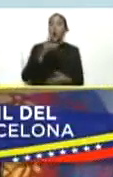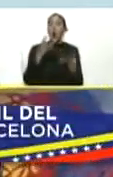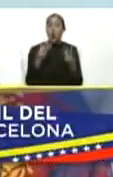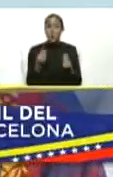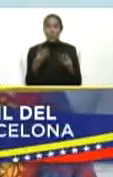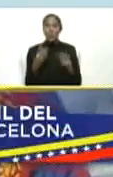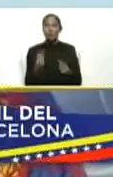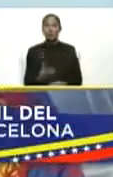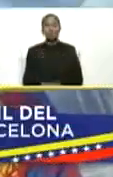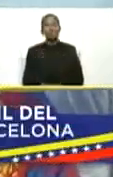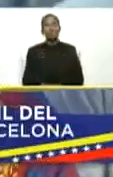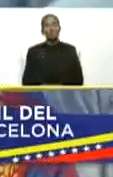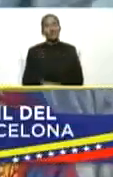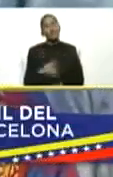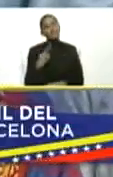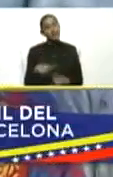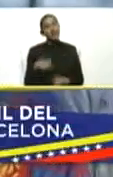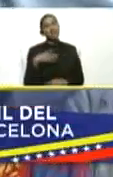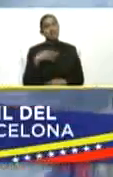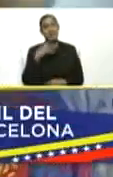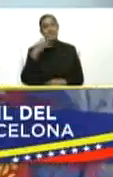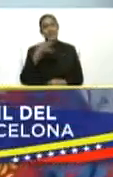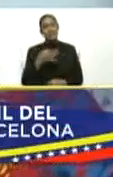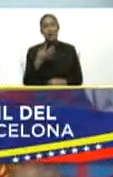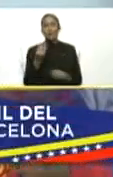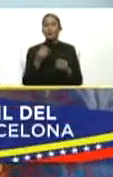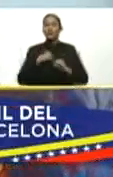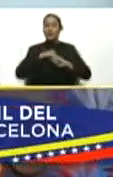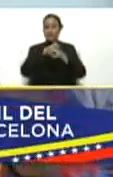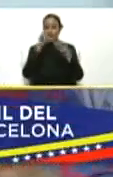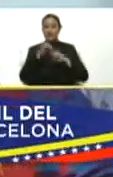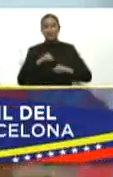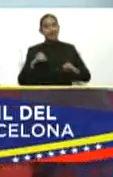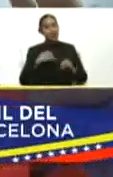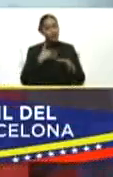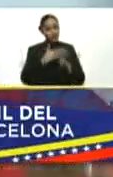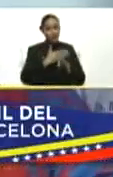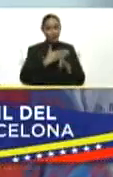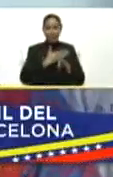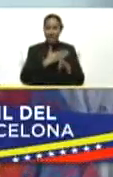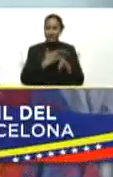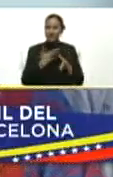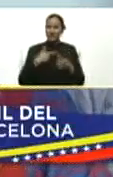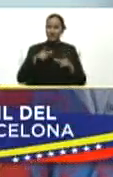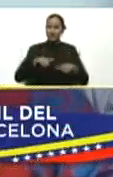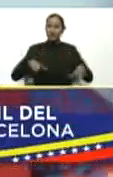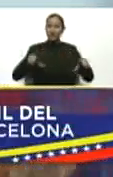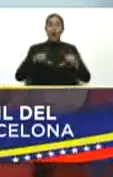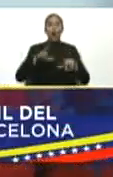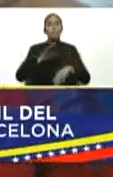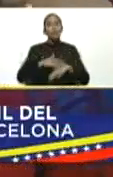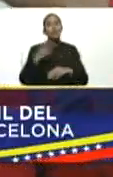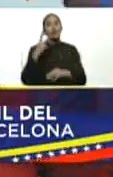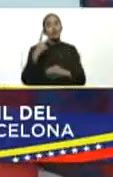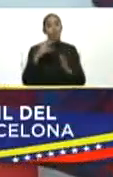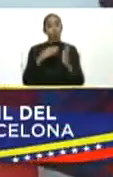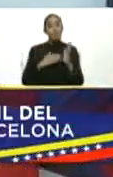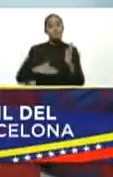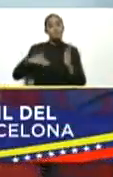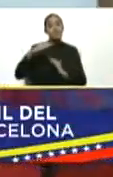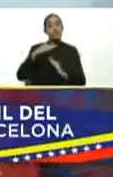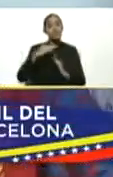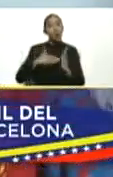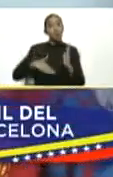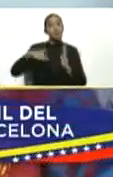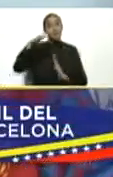de verdad que para nosotros es una felicidad poder compartir este gran espacio, porque estos son 2 pisos, pero tenemos 2 pisos